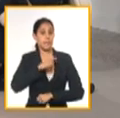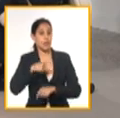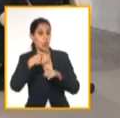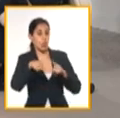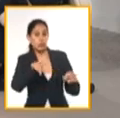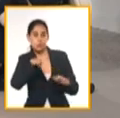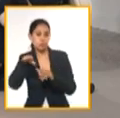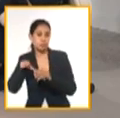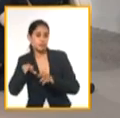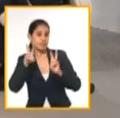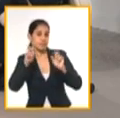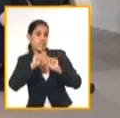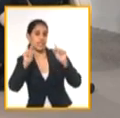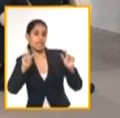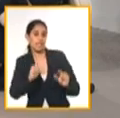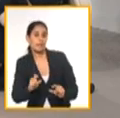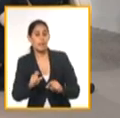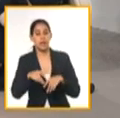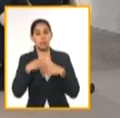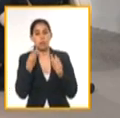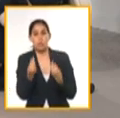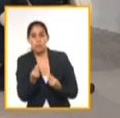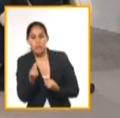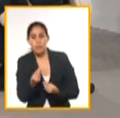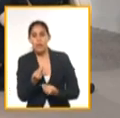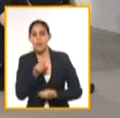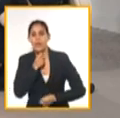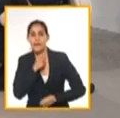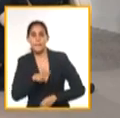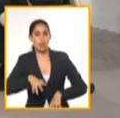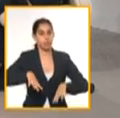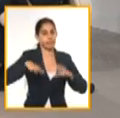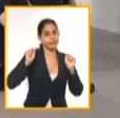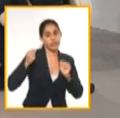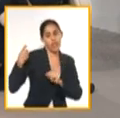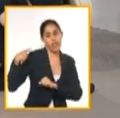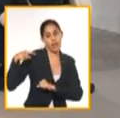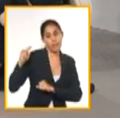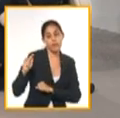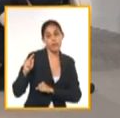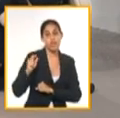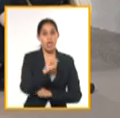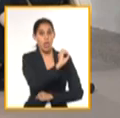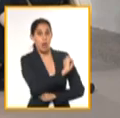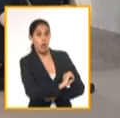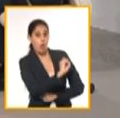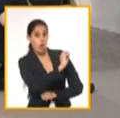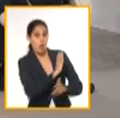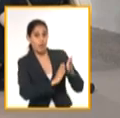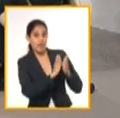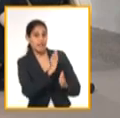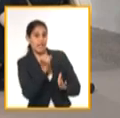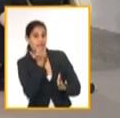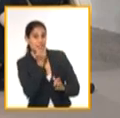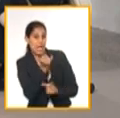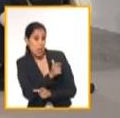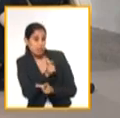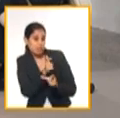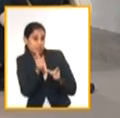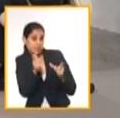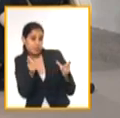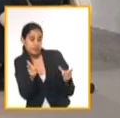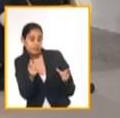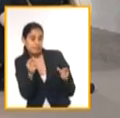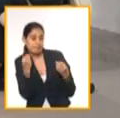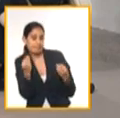veces, Félix, no siempre se entiende, porque cuando hay apagones en los últimos tiempos el oriente el más afectado. Tiene que ver también con